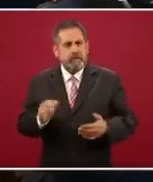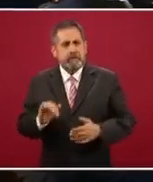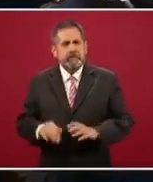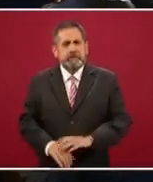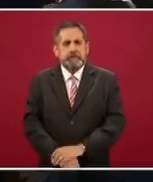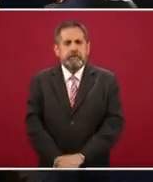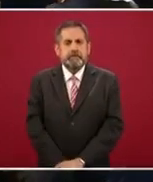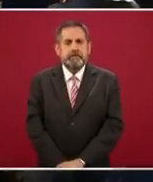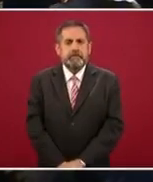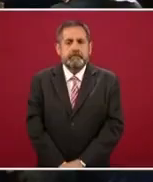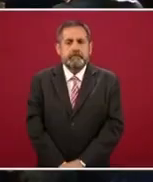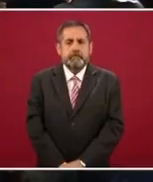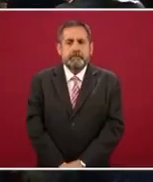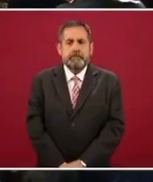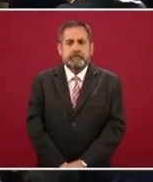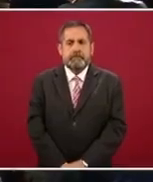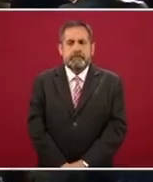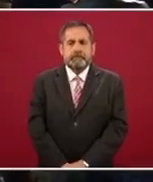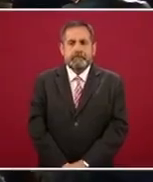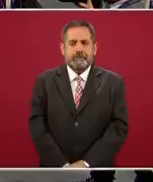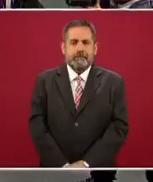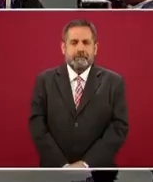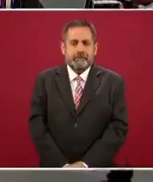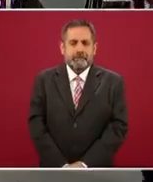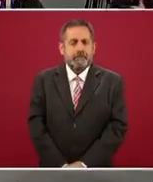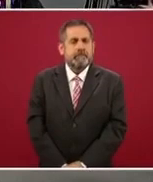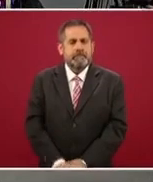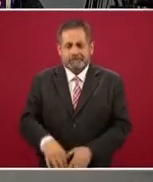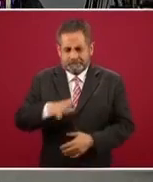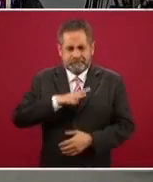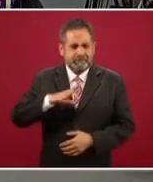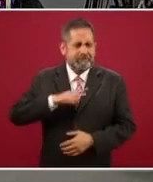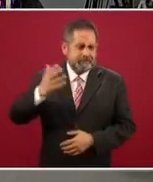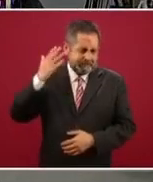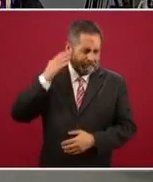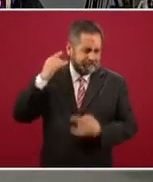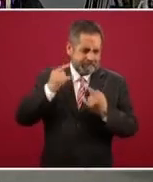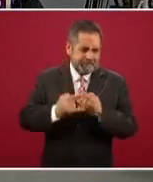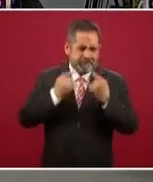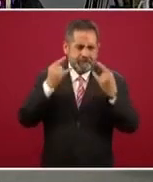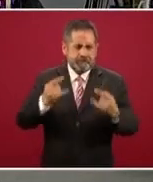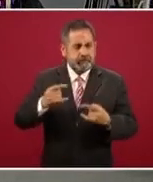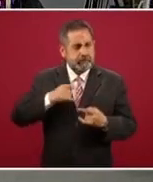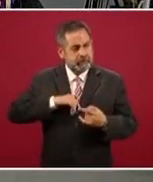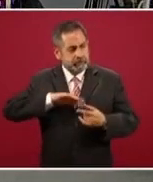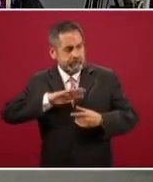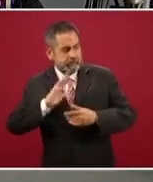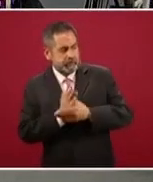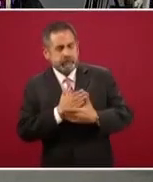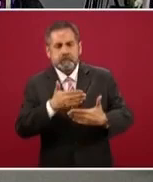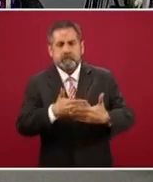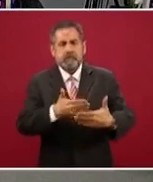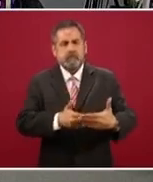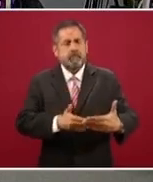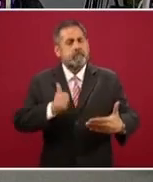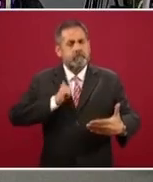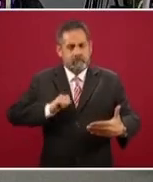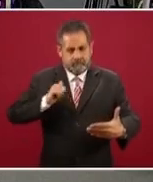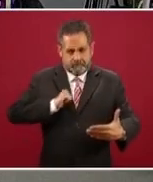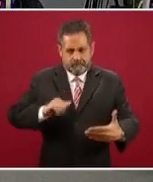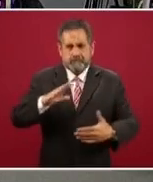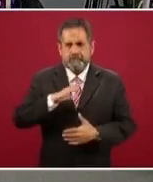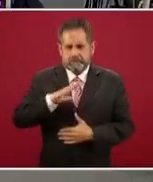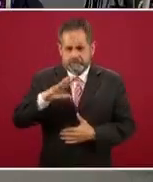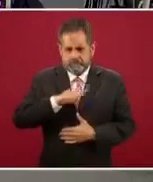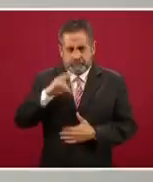Nuestros críticos. Sí. A ver. Sí, tenemos antecedentes en el Archivo Histórico de la Nación de